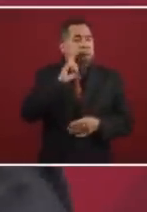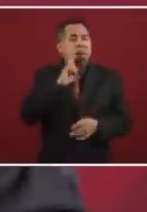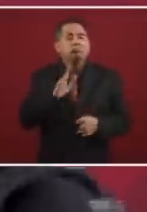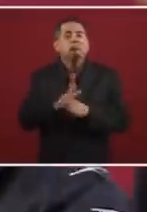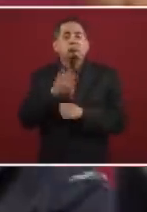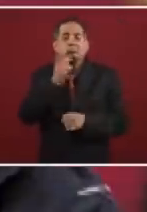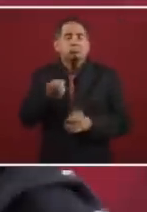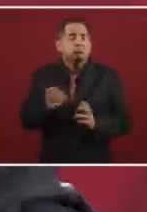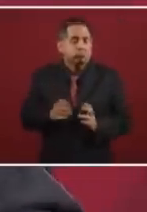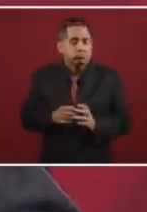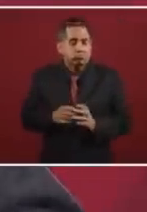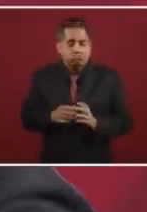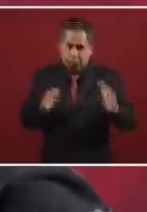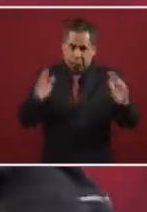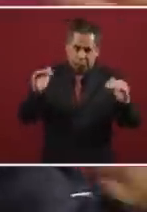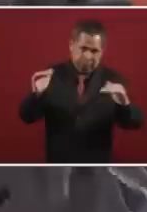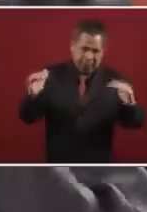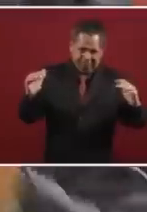burning